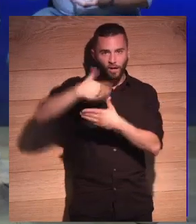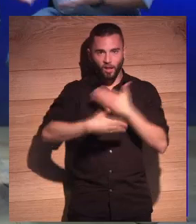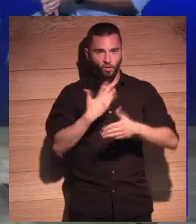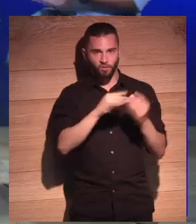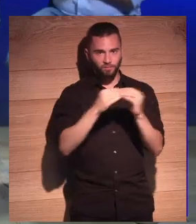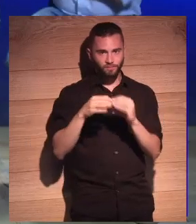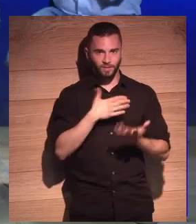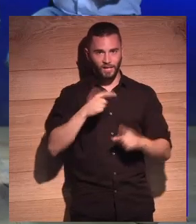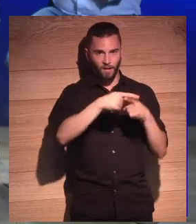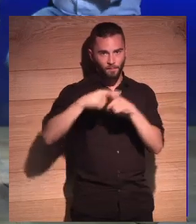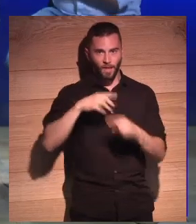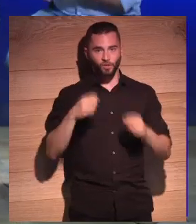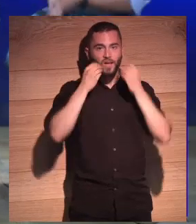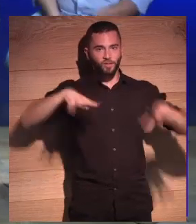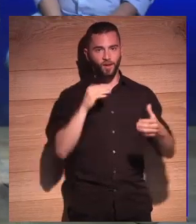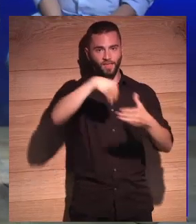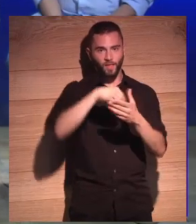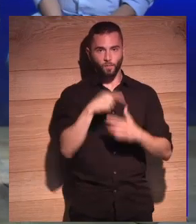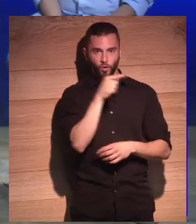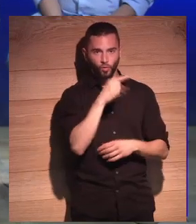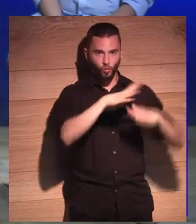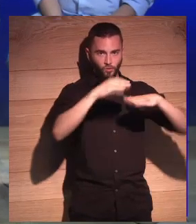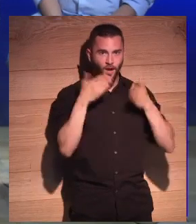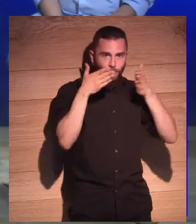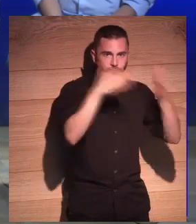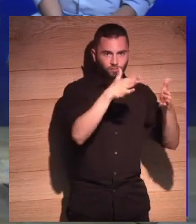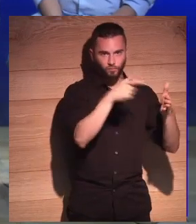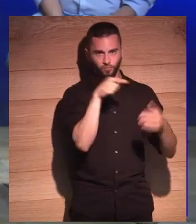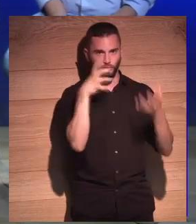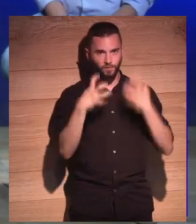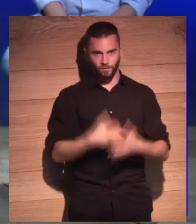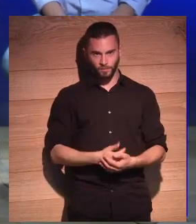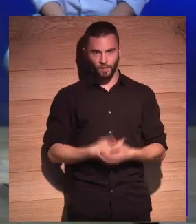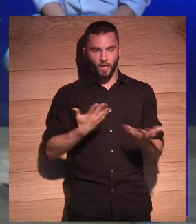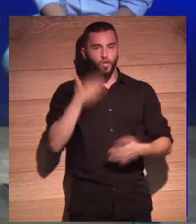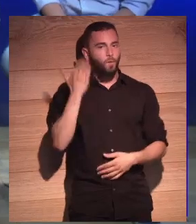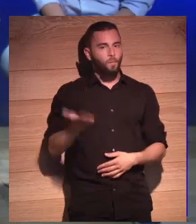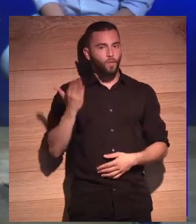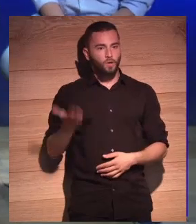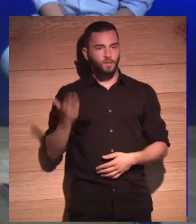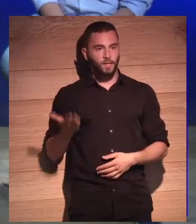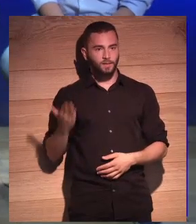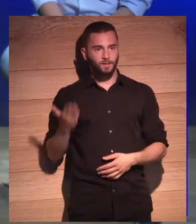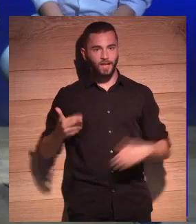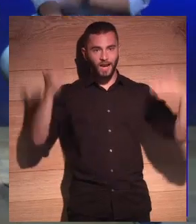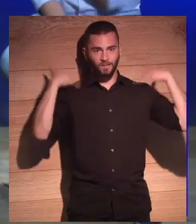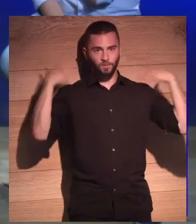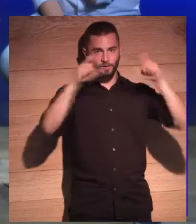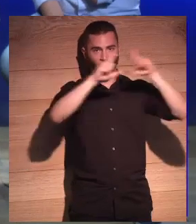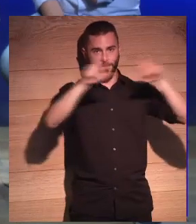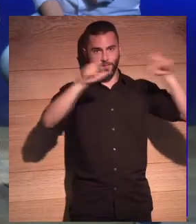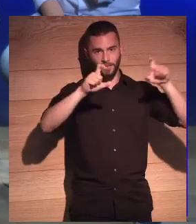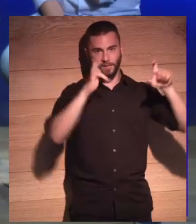parte de la historia, pero realmente tú focalizas la atención del usuario. Sí, yo aquí creo que es importante eso, la responsabilidad que tenemos tanto las empresas como